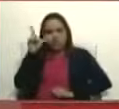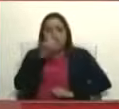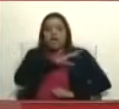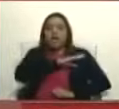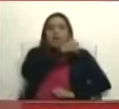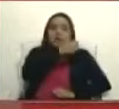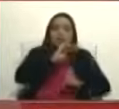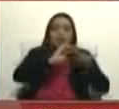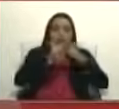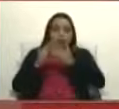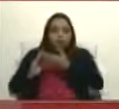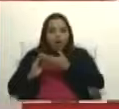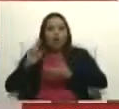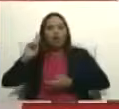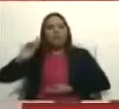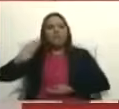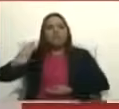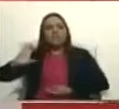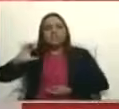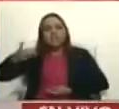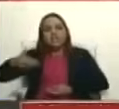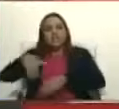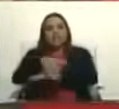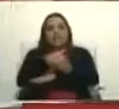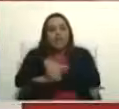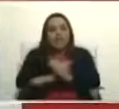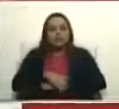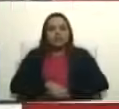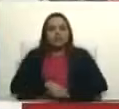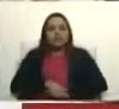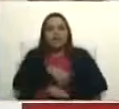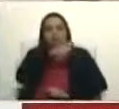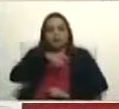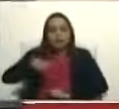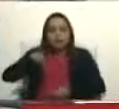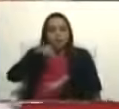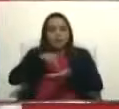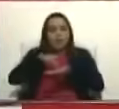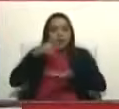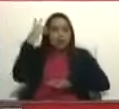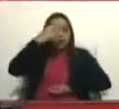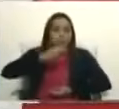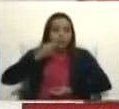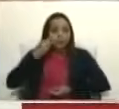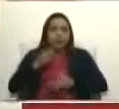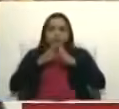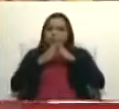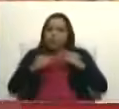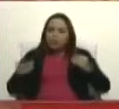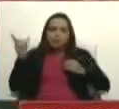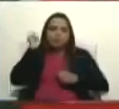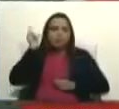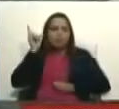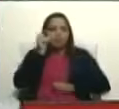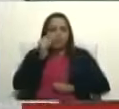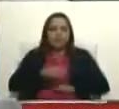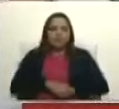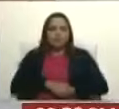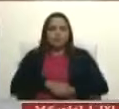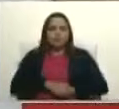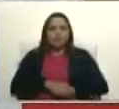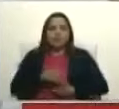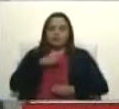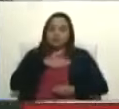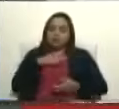de VC, de calle, al militante, a la juventud, a todas y a todos. Me toca hablar por